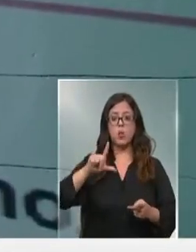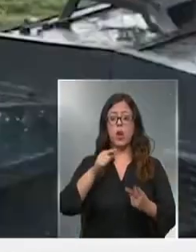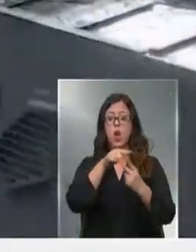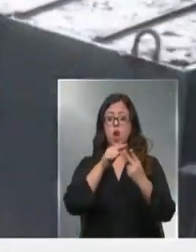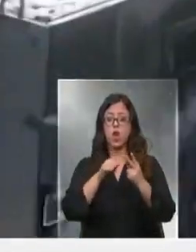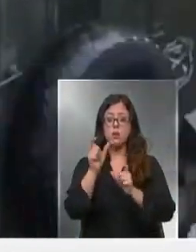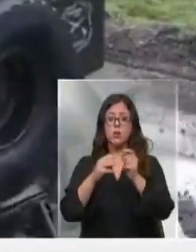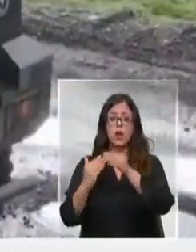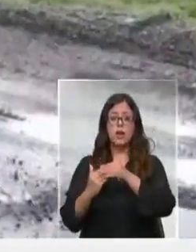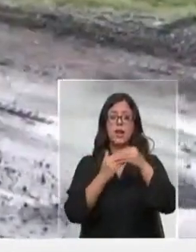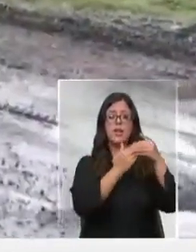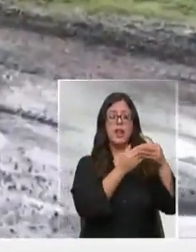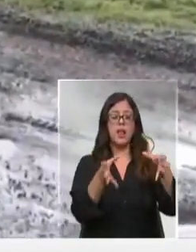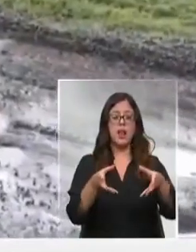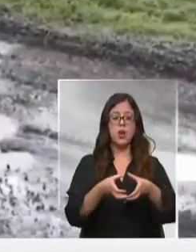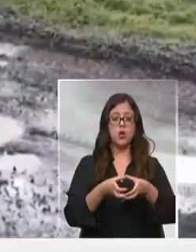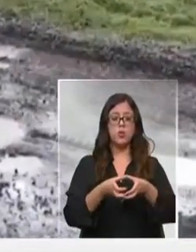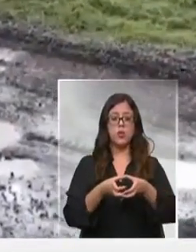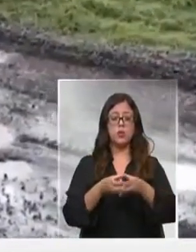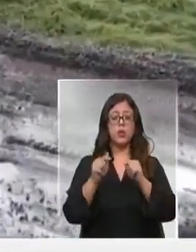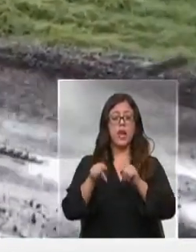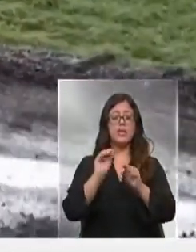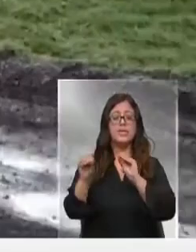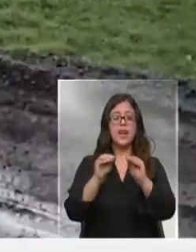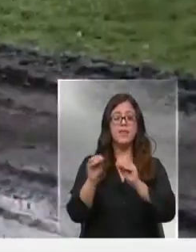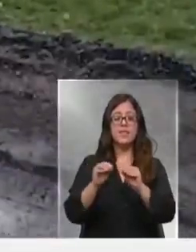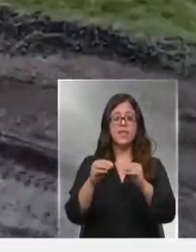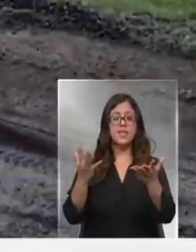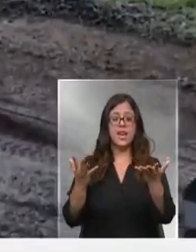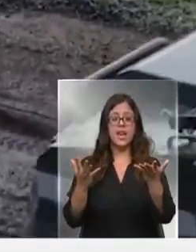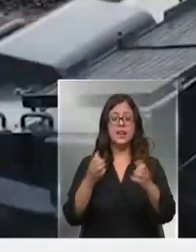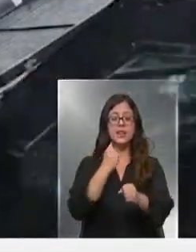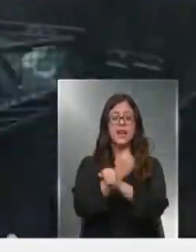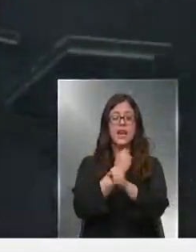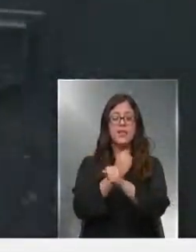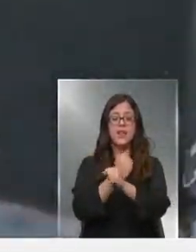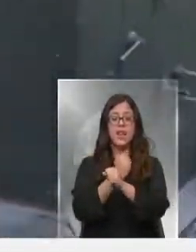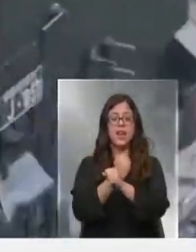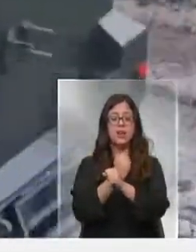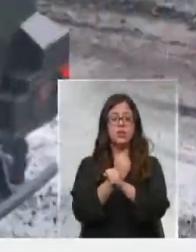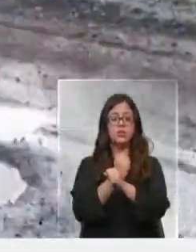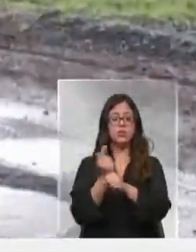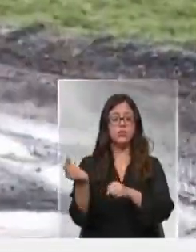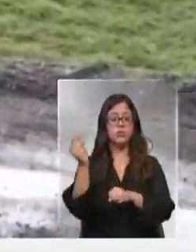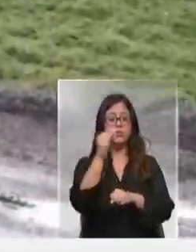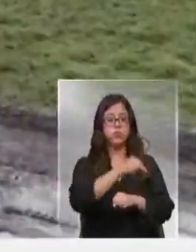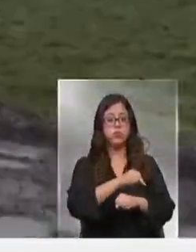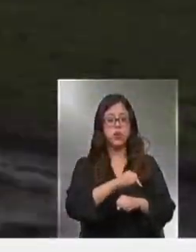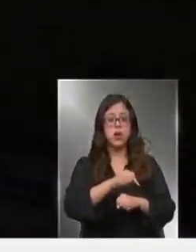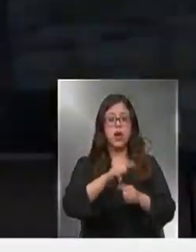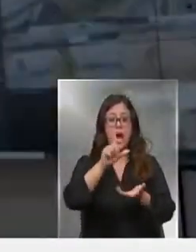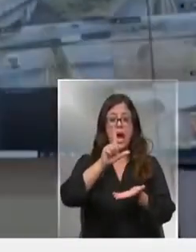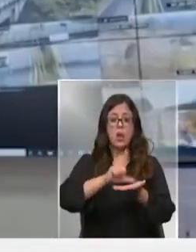dos líderes de la banda, en la que se advierten de la llegada de carabineros al fondo que tienen tomado.